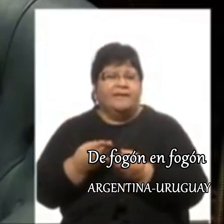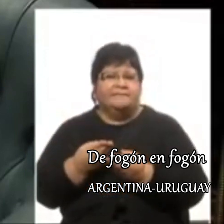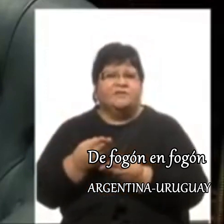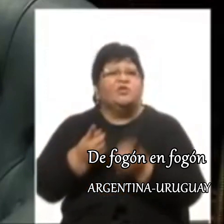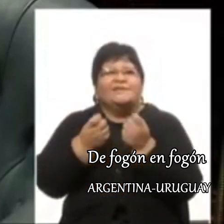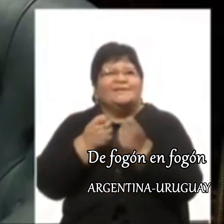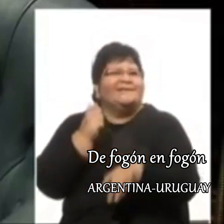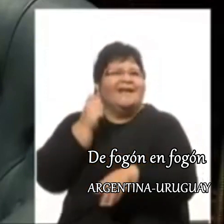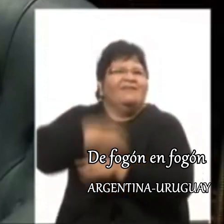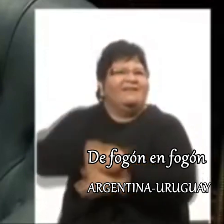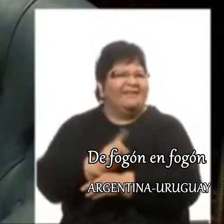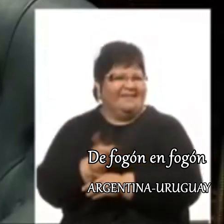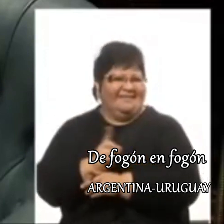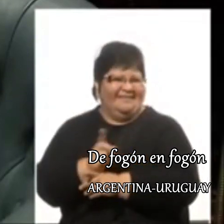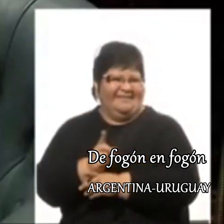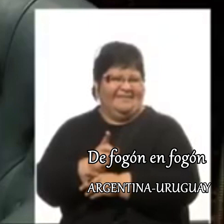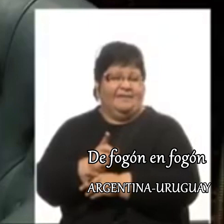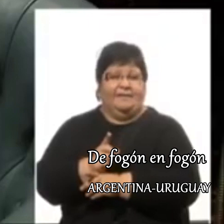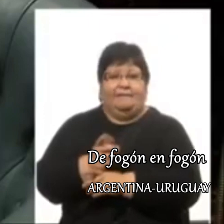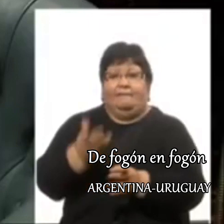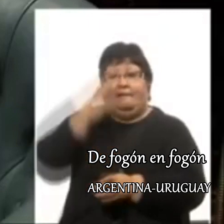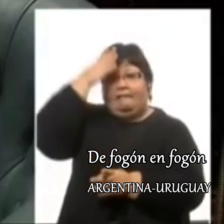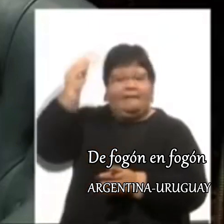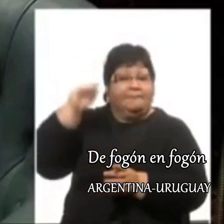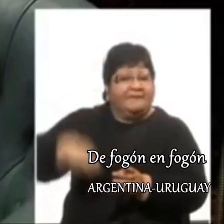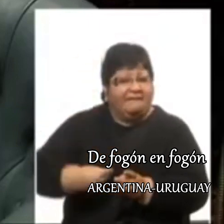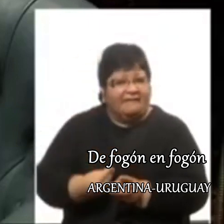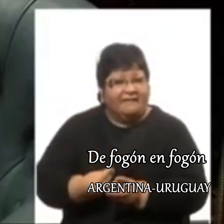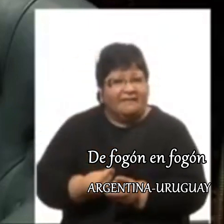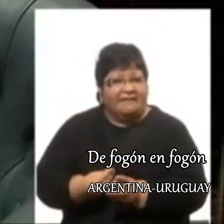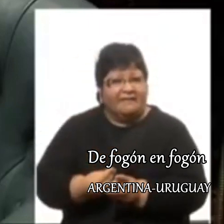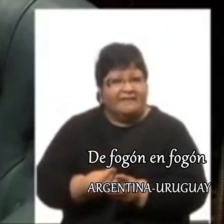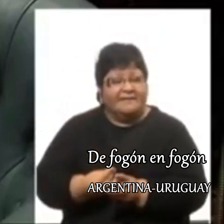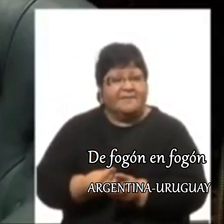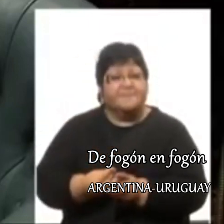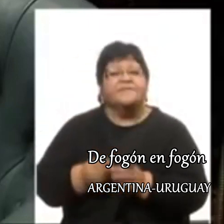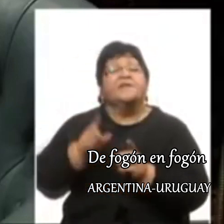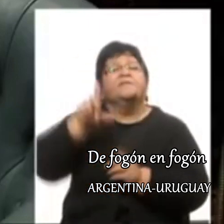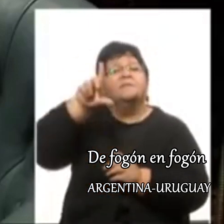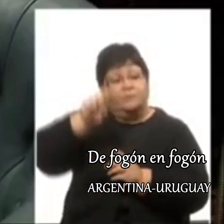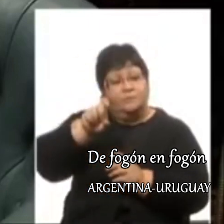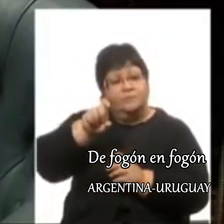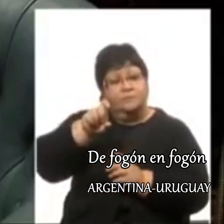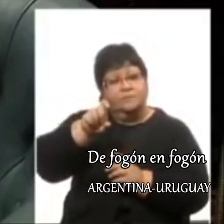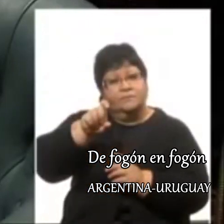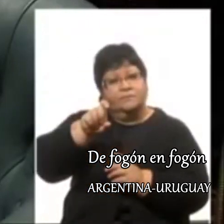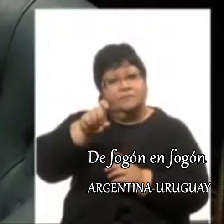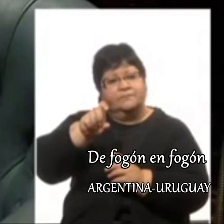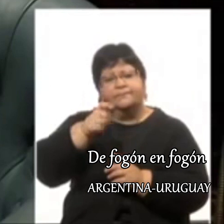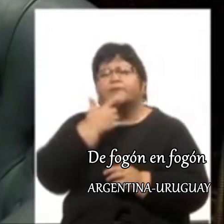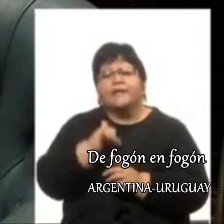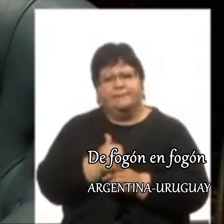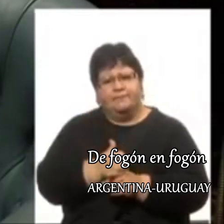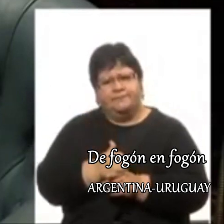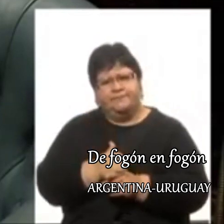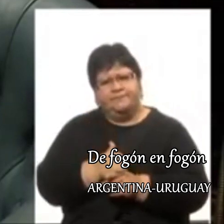y es un desestímulo a la inversión pública y por supuesto vamos a poner un ejemplo